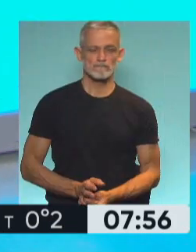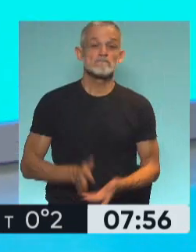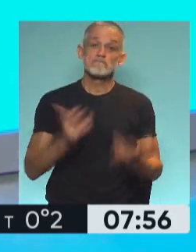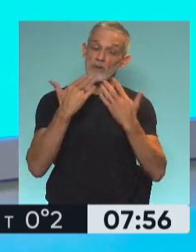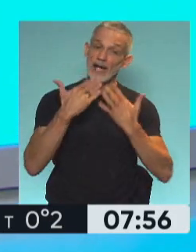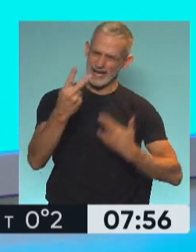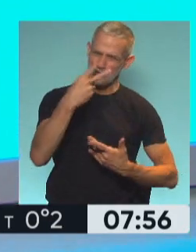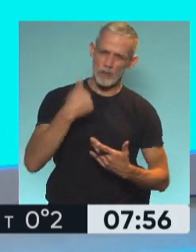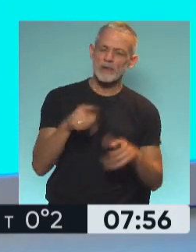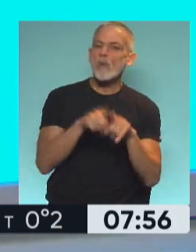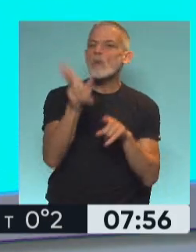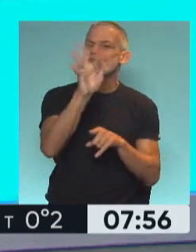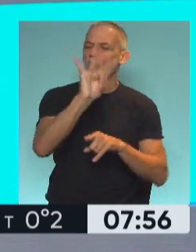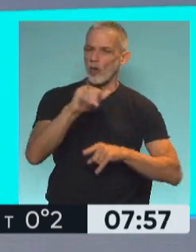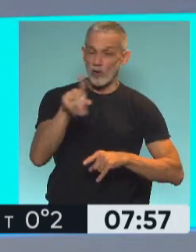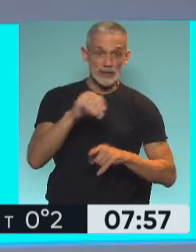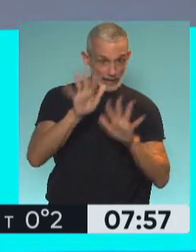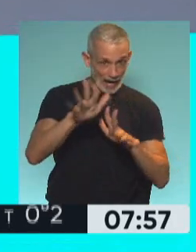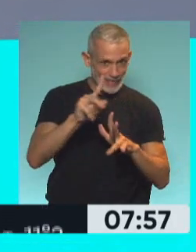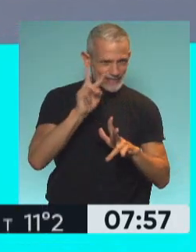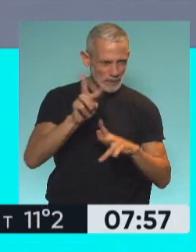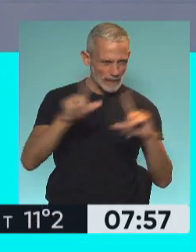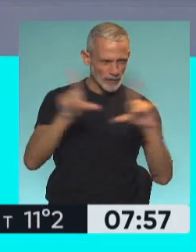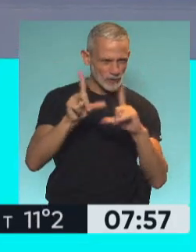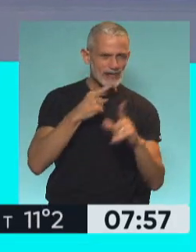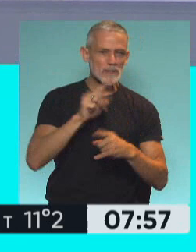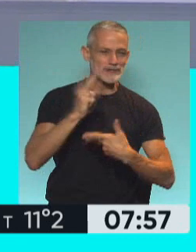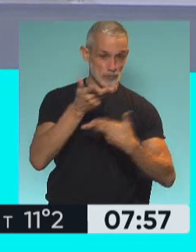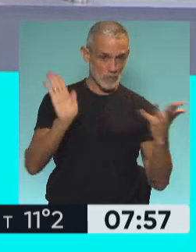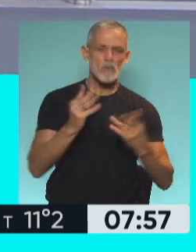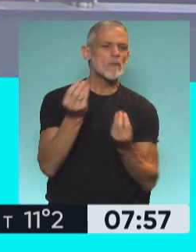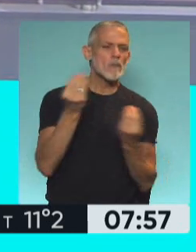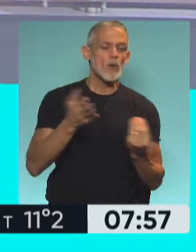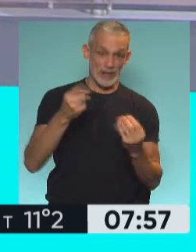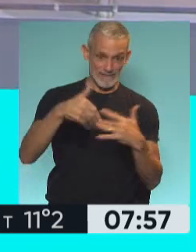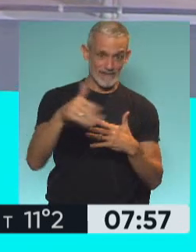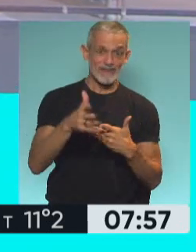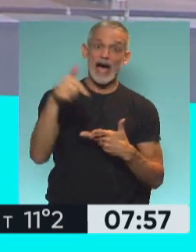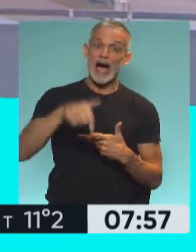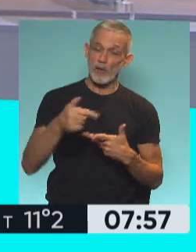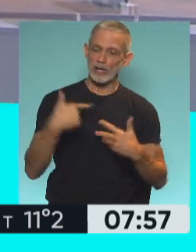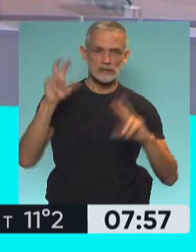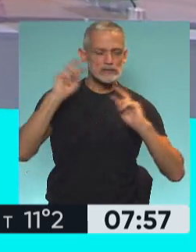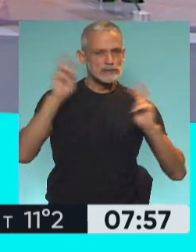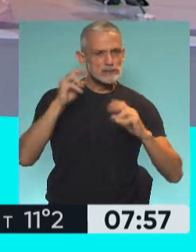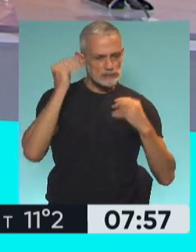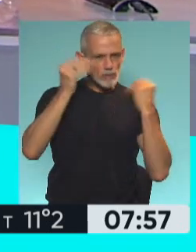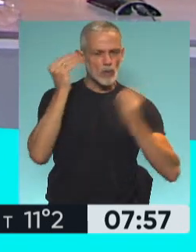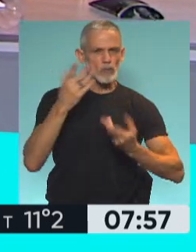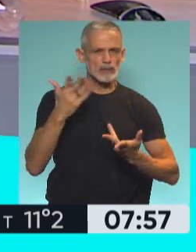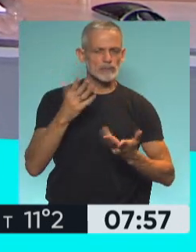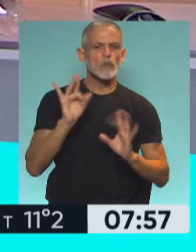Gracias por acompañarnos como todos los días y quédense pegaditos a la pantalla de la televisión pública porque lo que viene realmente es alarmante. Es crudo el